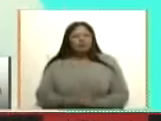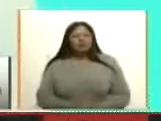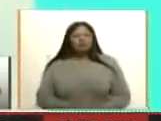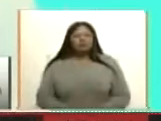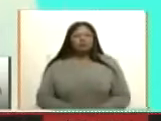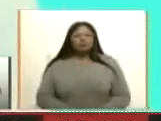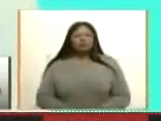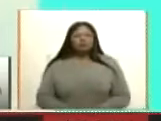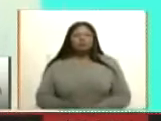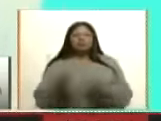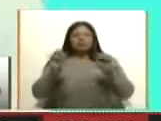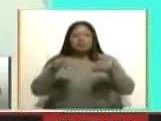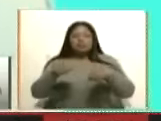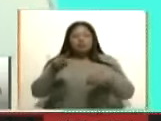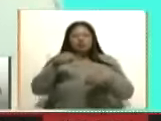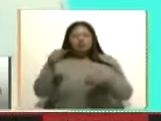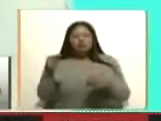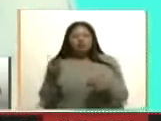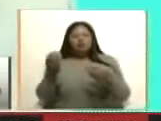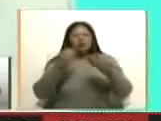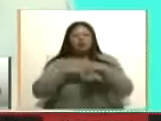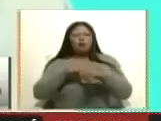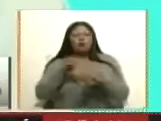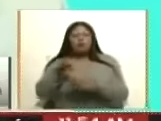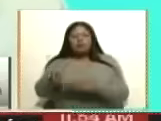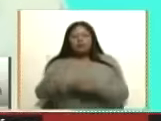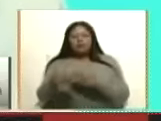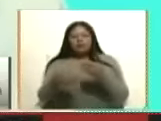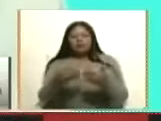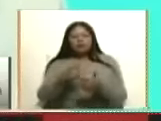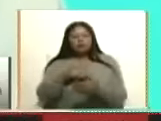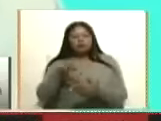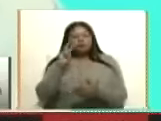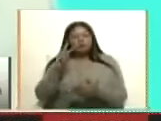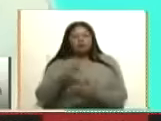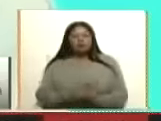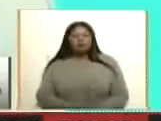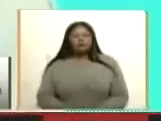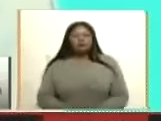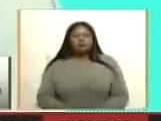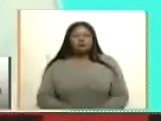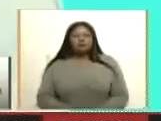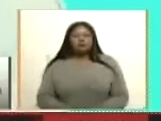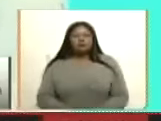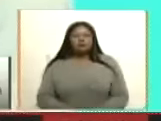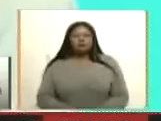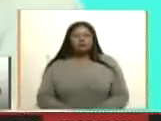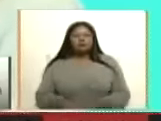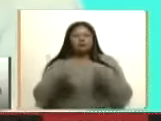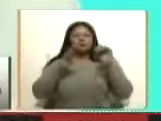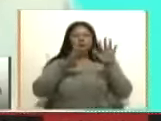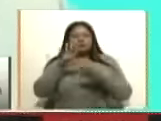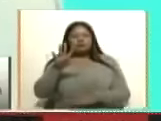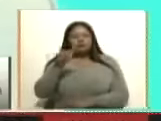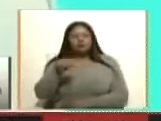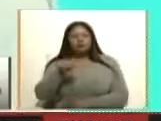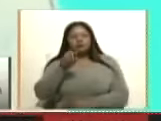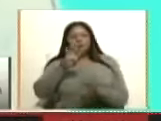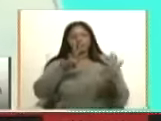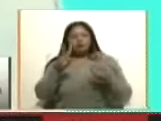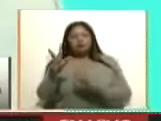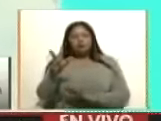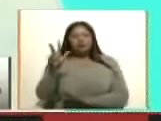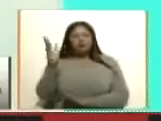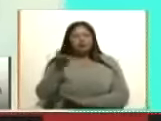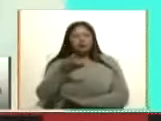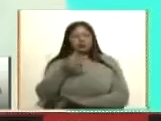estábamos de acuerdo con crear el estado de la guayana esquiba el 95.9 2% dijo que estaba de